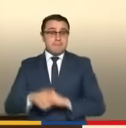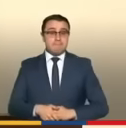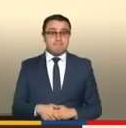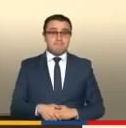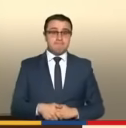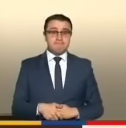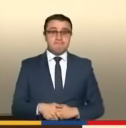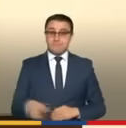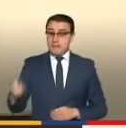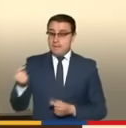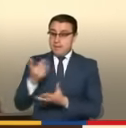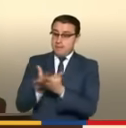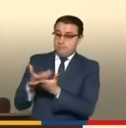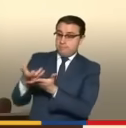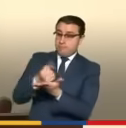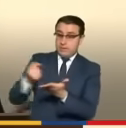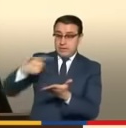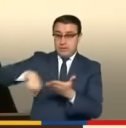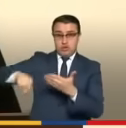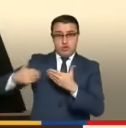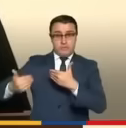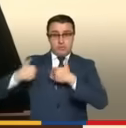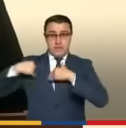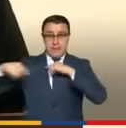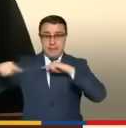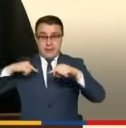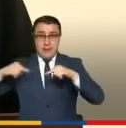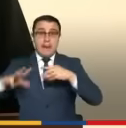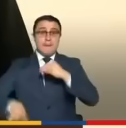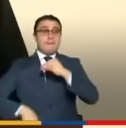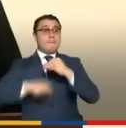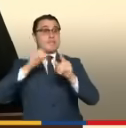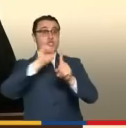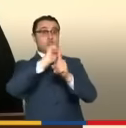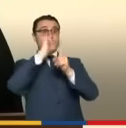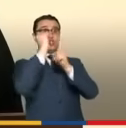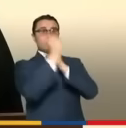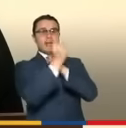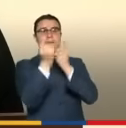Utilidad para ellos, para los administradores, y utilidad social.